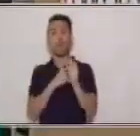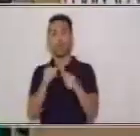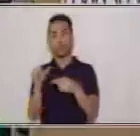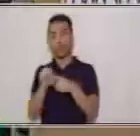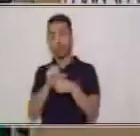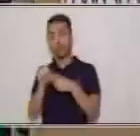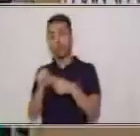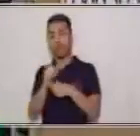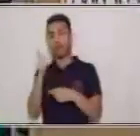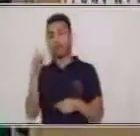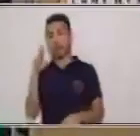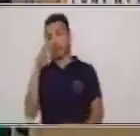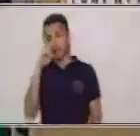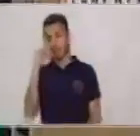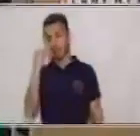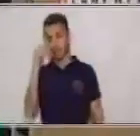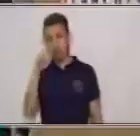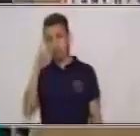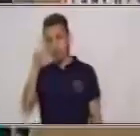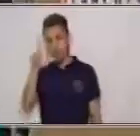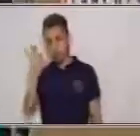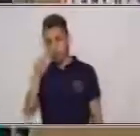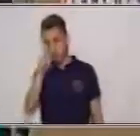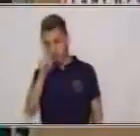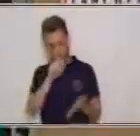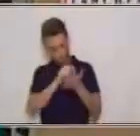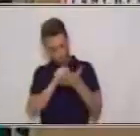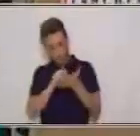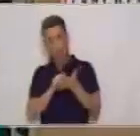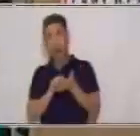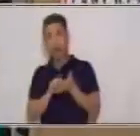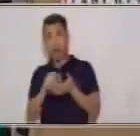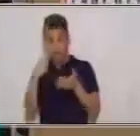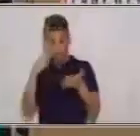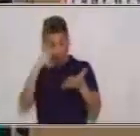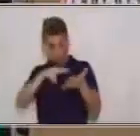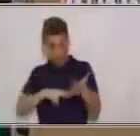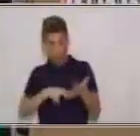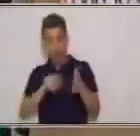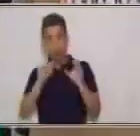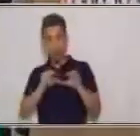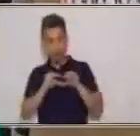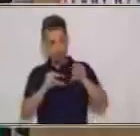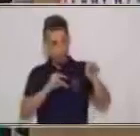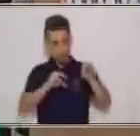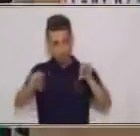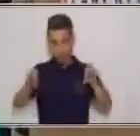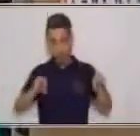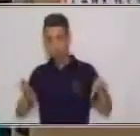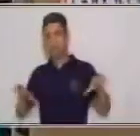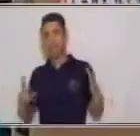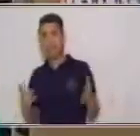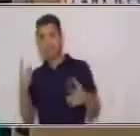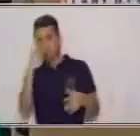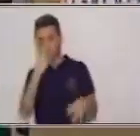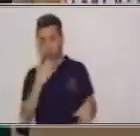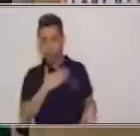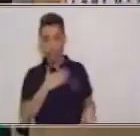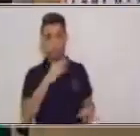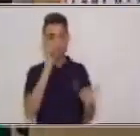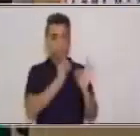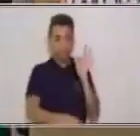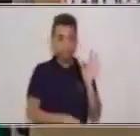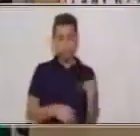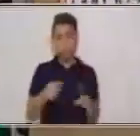que identifícalos, ¿sí? Y tú los vas a clasificar ya sea en simples, compuestos, según